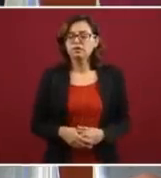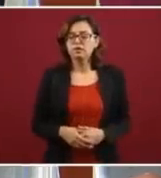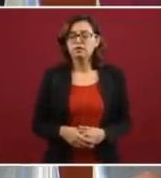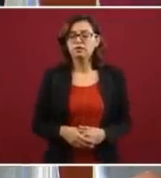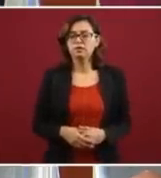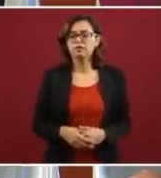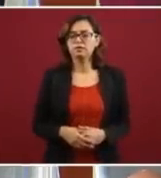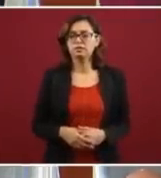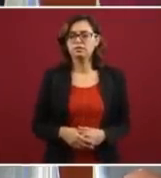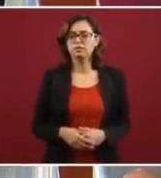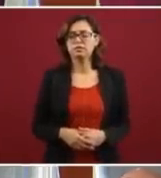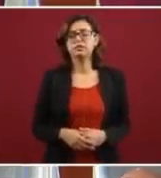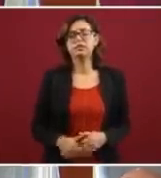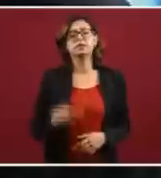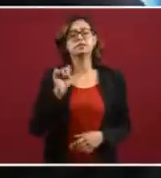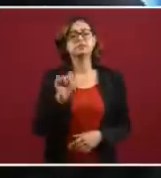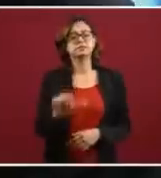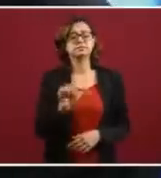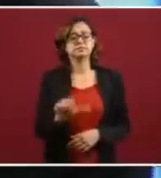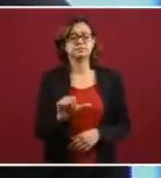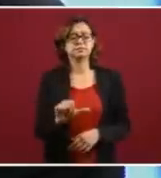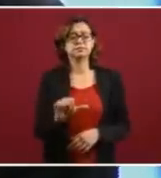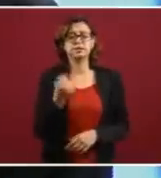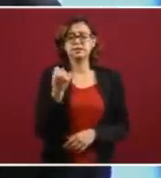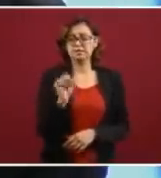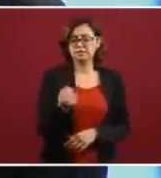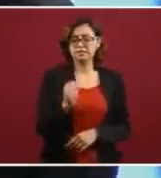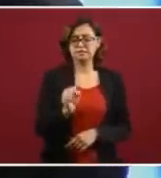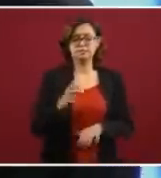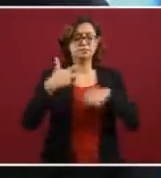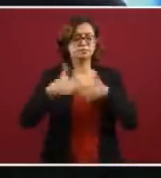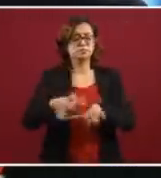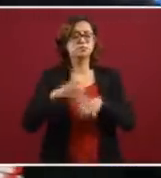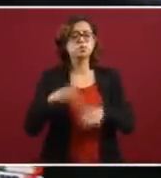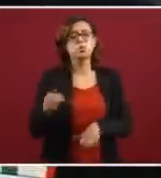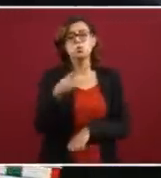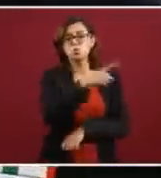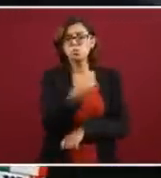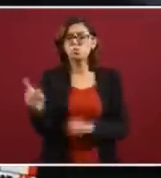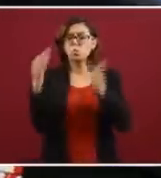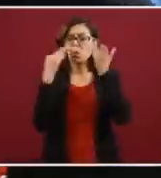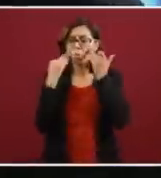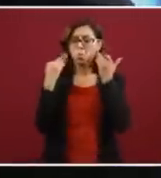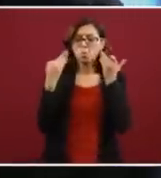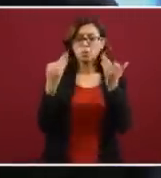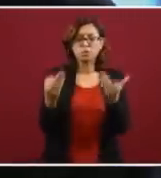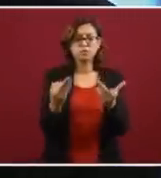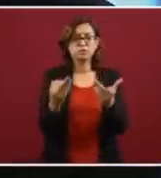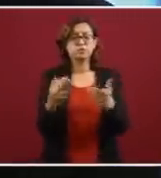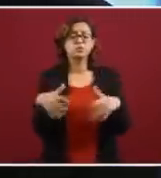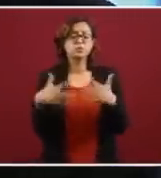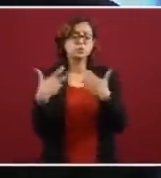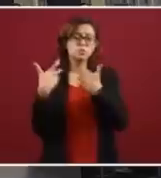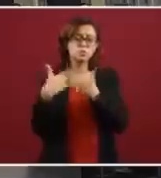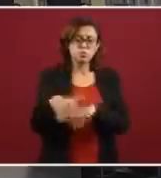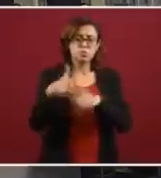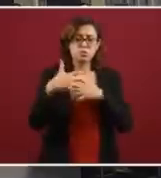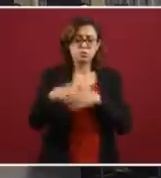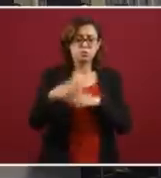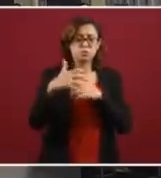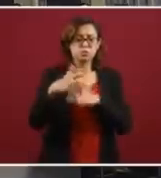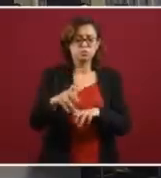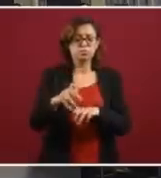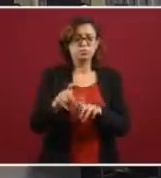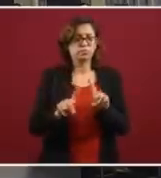En el desfile del 16 de septiembre, también ustedes lo pudieron constatar, cómo fue un desfile, digamos